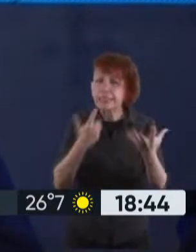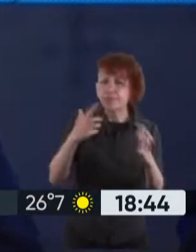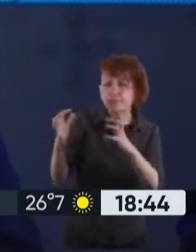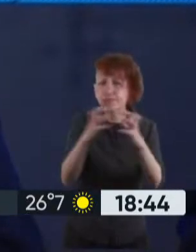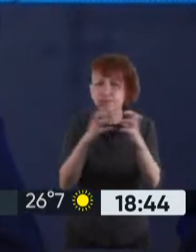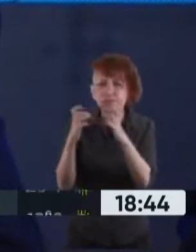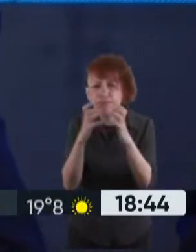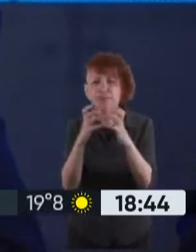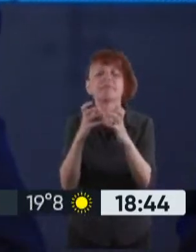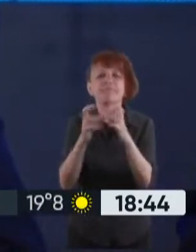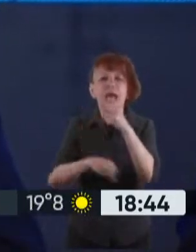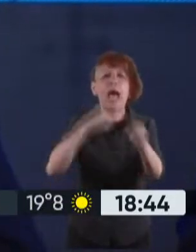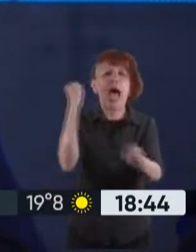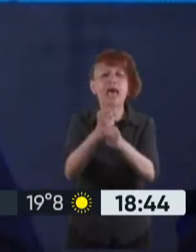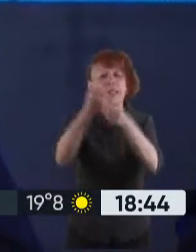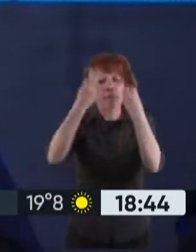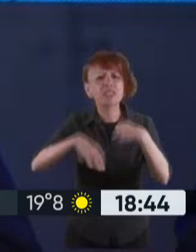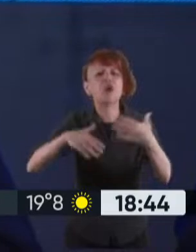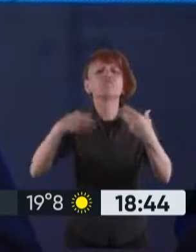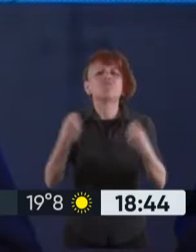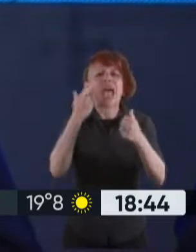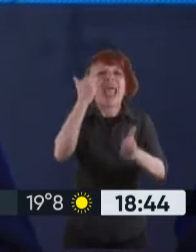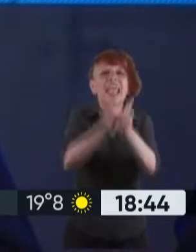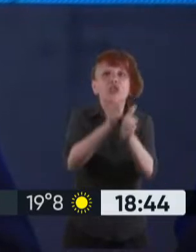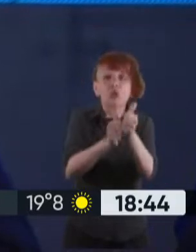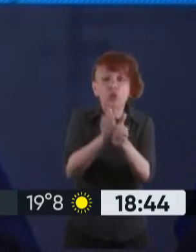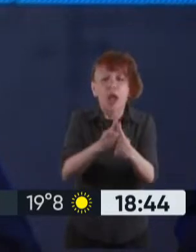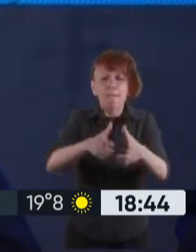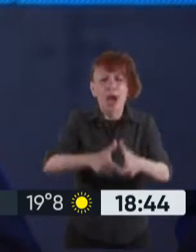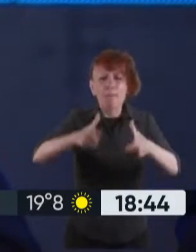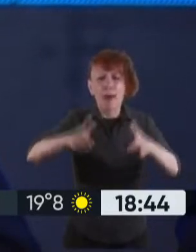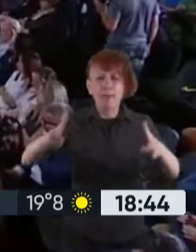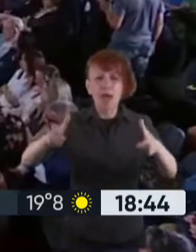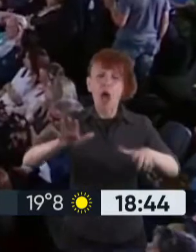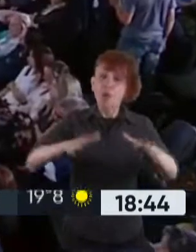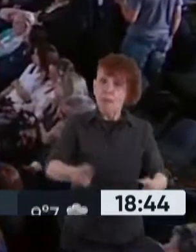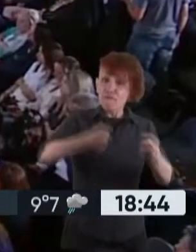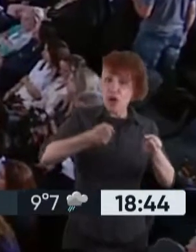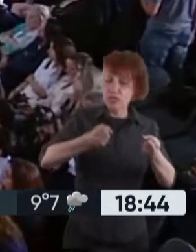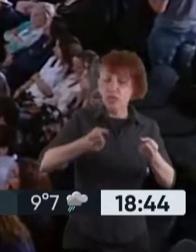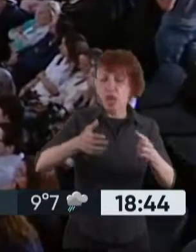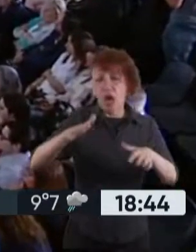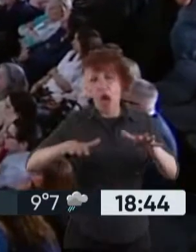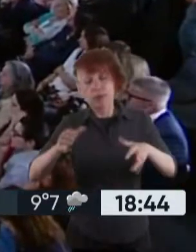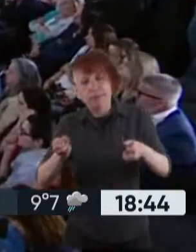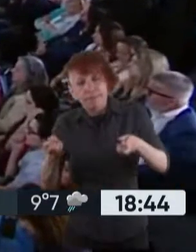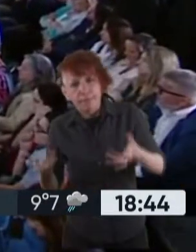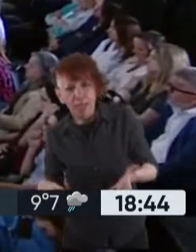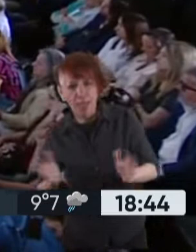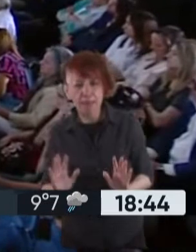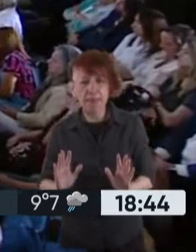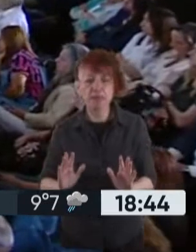industrialización que fue muy fuerte en algunos momentos y que se debilitó mucho en otros momentos. Quienes